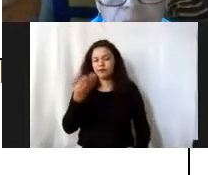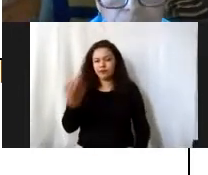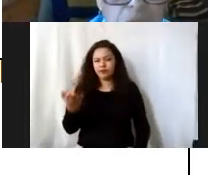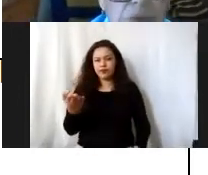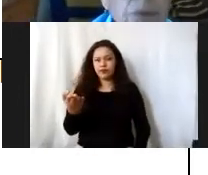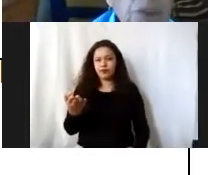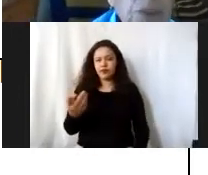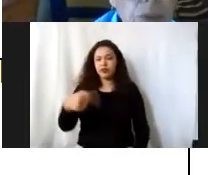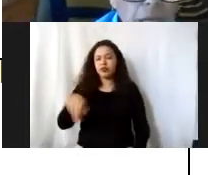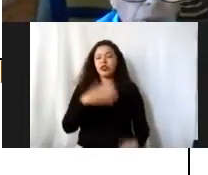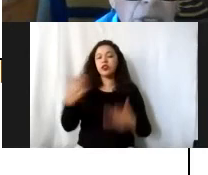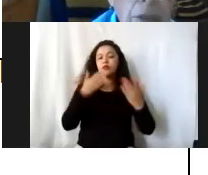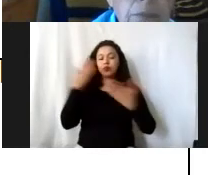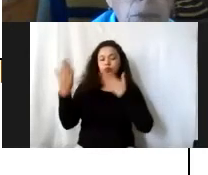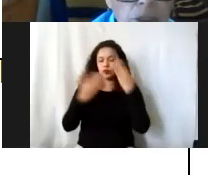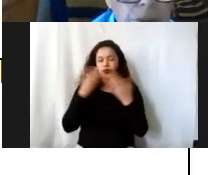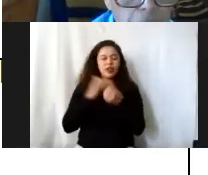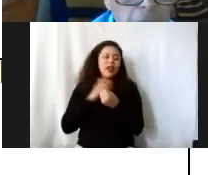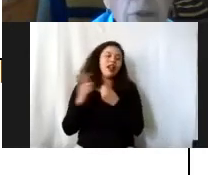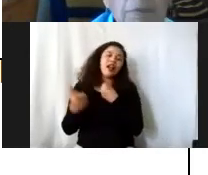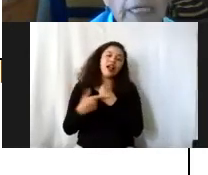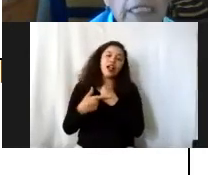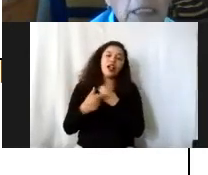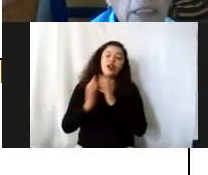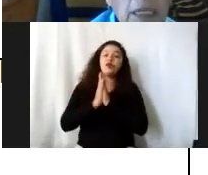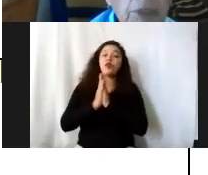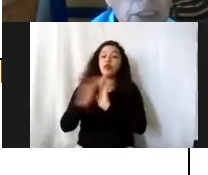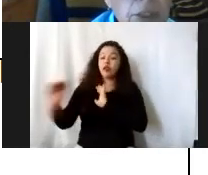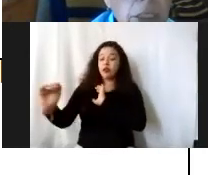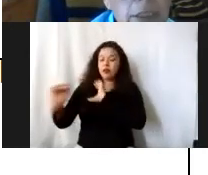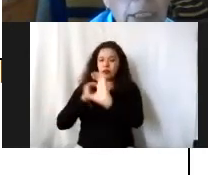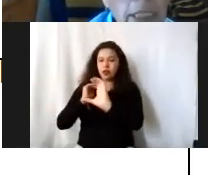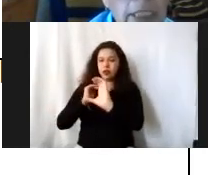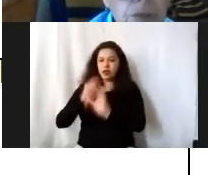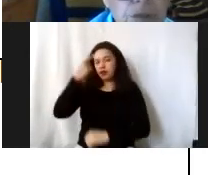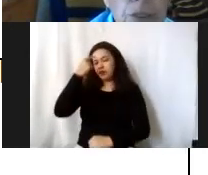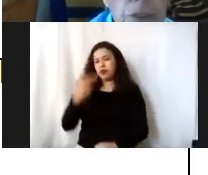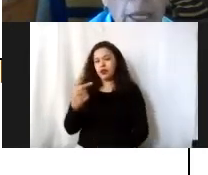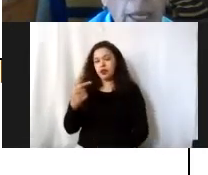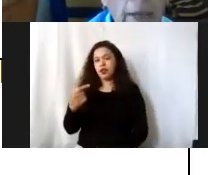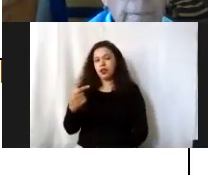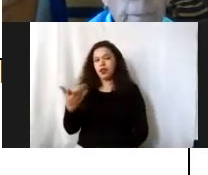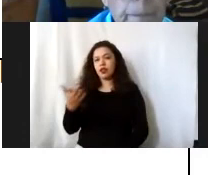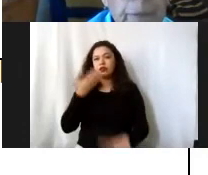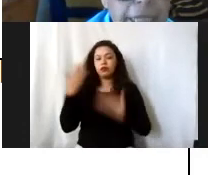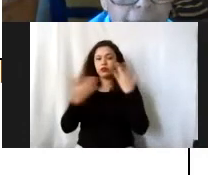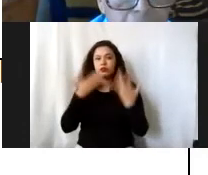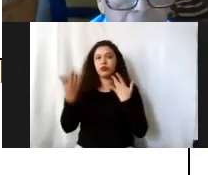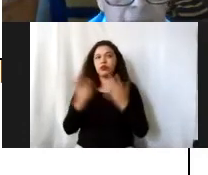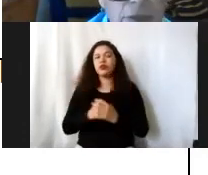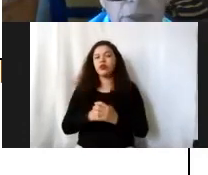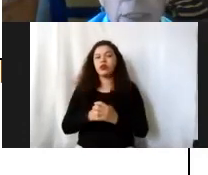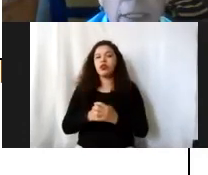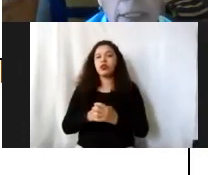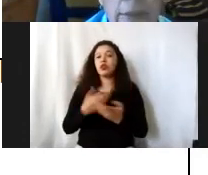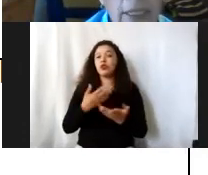tienen sus estudios o algo, nos los pudieran compartir, porque serían estudios vigentes